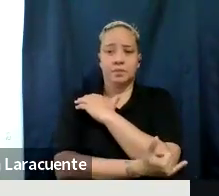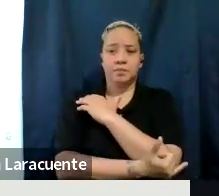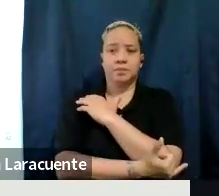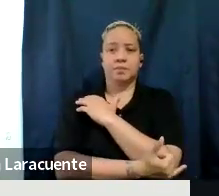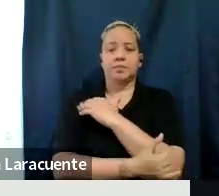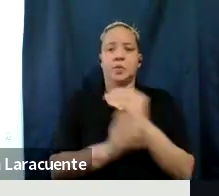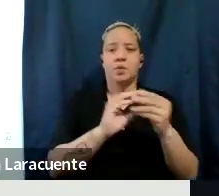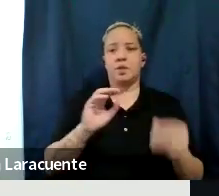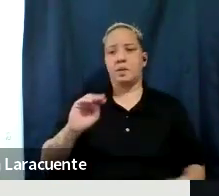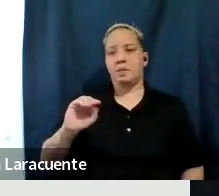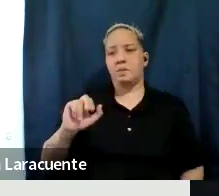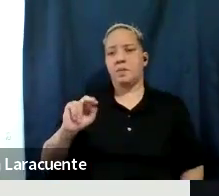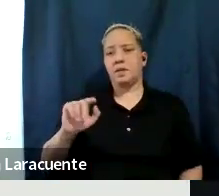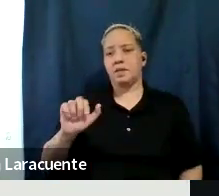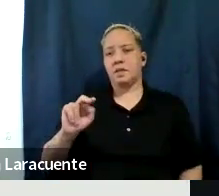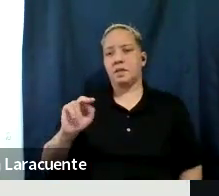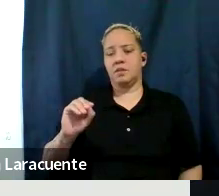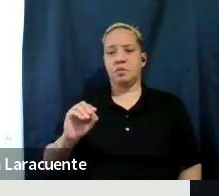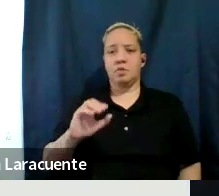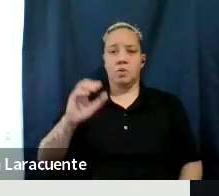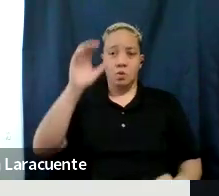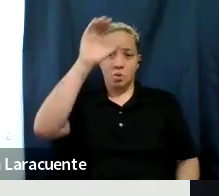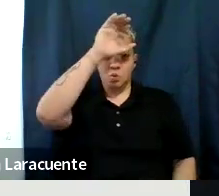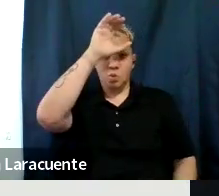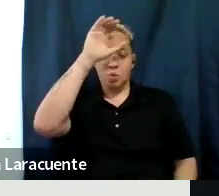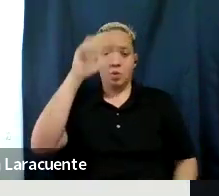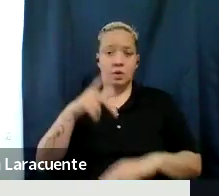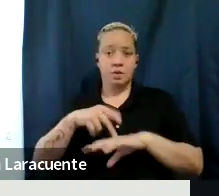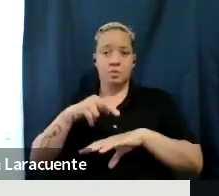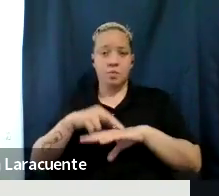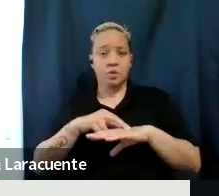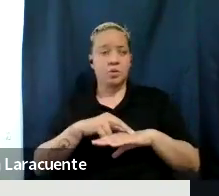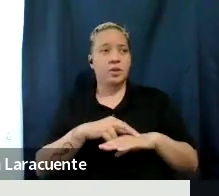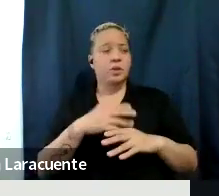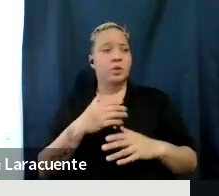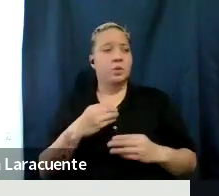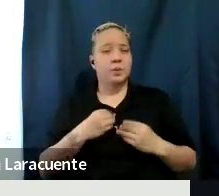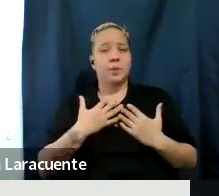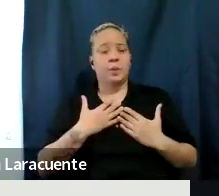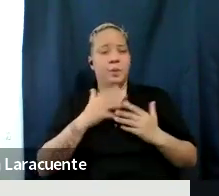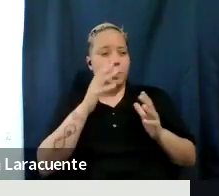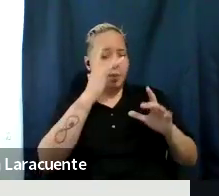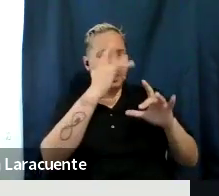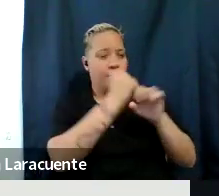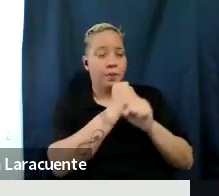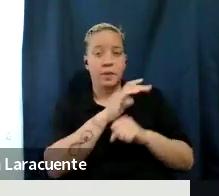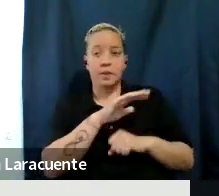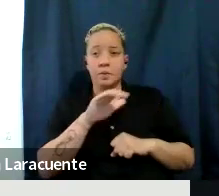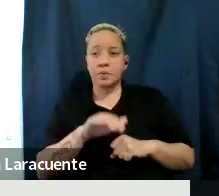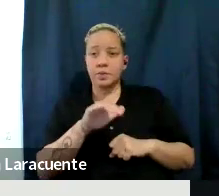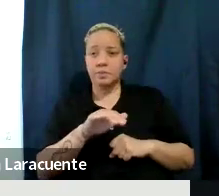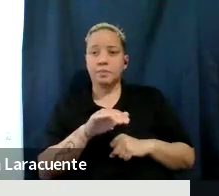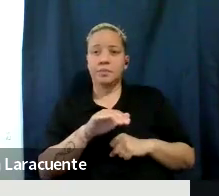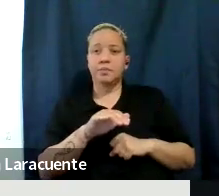Manzano, Cuba y Puerto Rico llamaron desde su niñez poderosamente su atención dentro de las